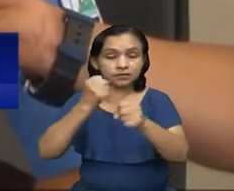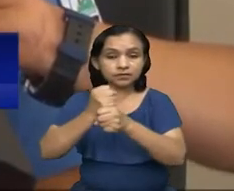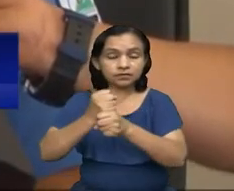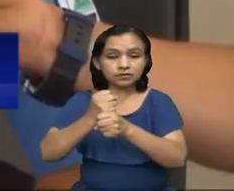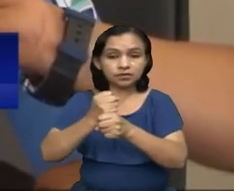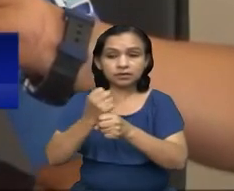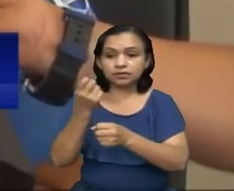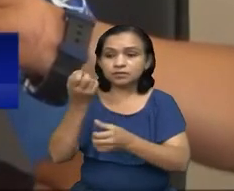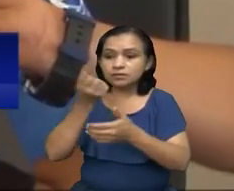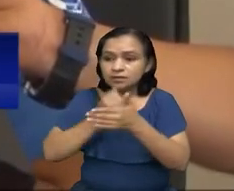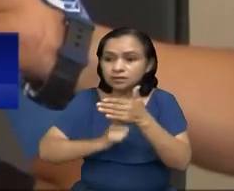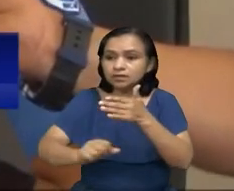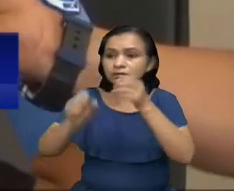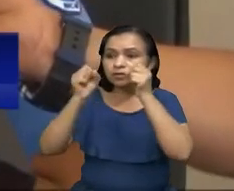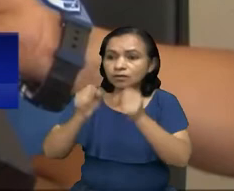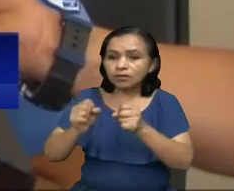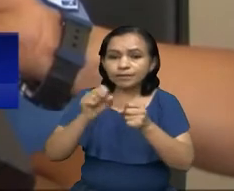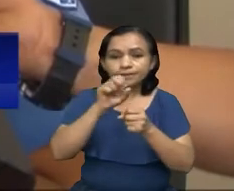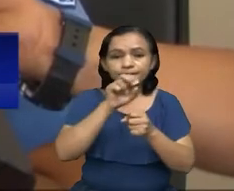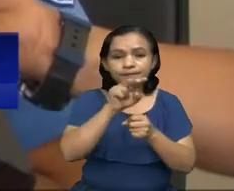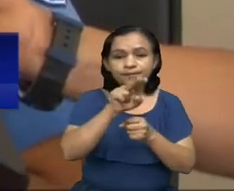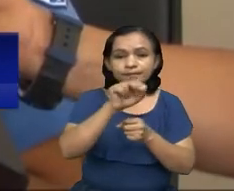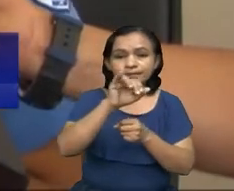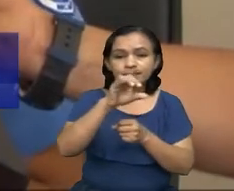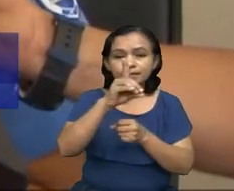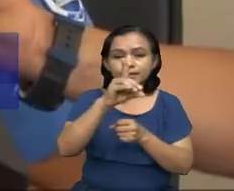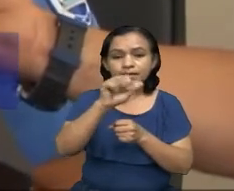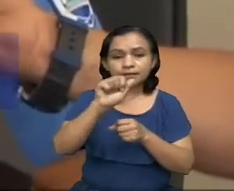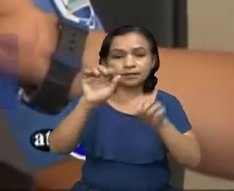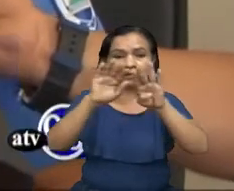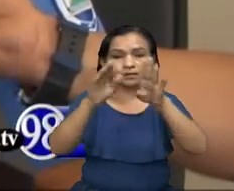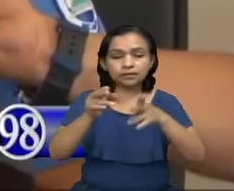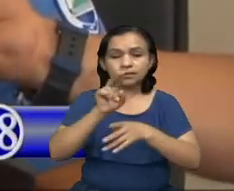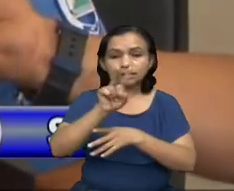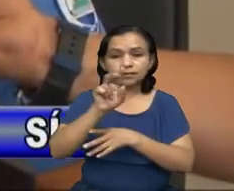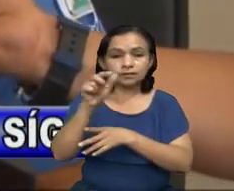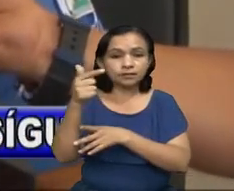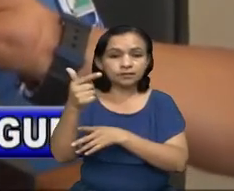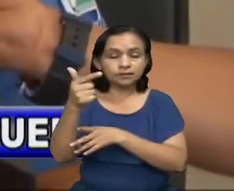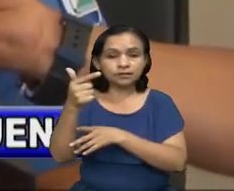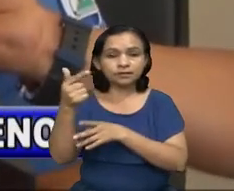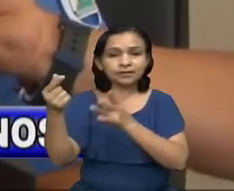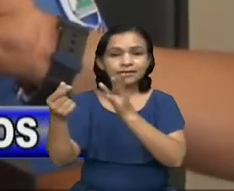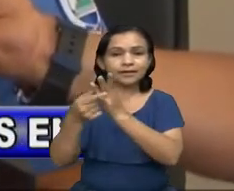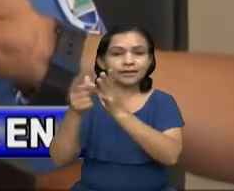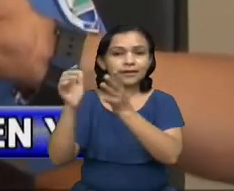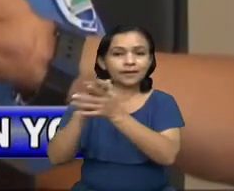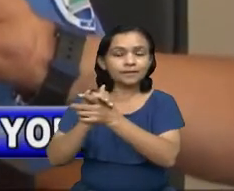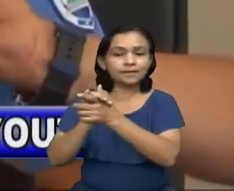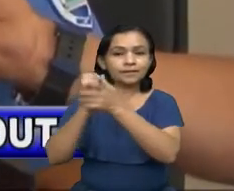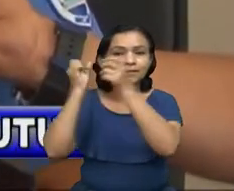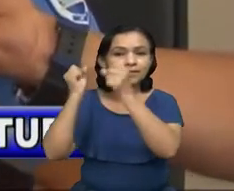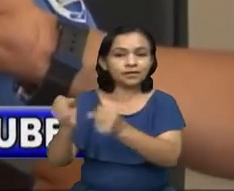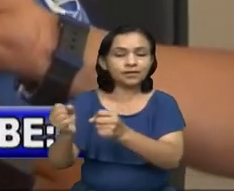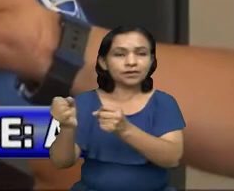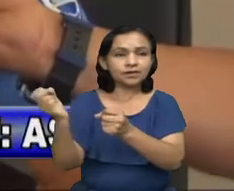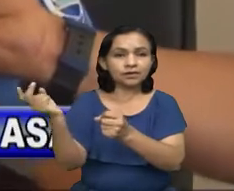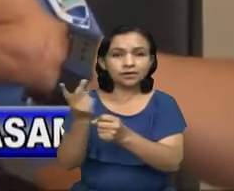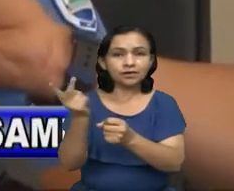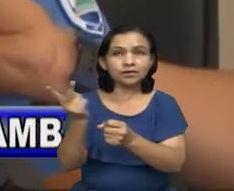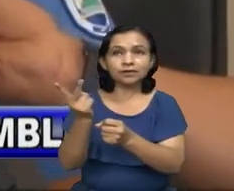ambas víctimas, y Nidia Patricia Quintana, de 26 años, cónyuge de Adrián José Ernesto